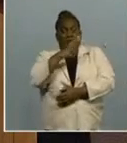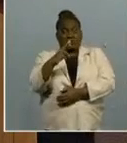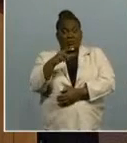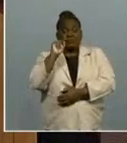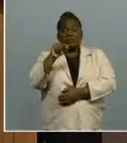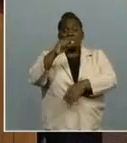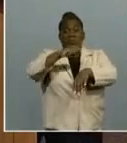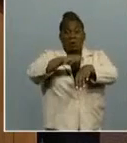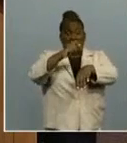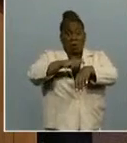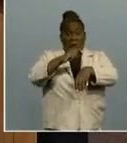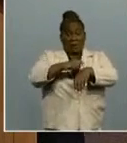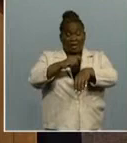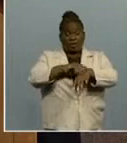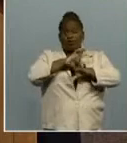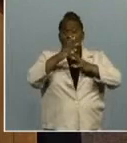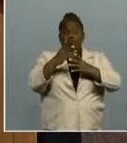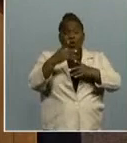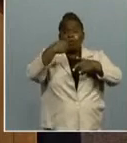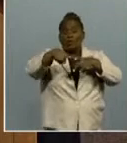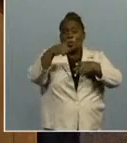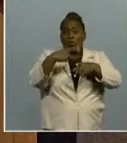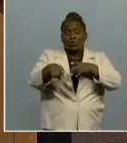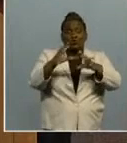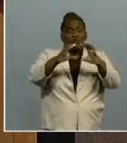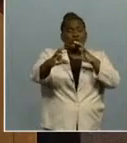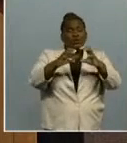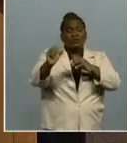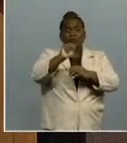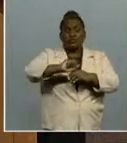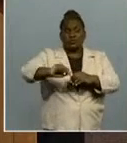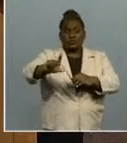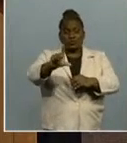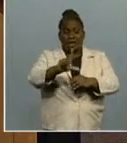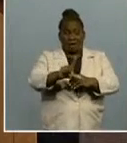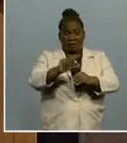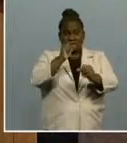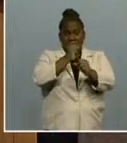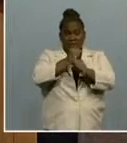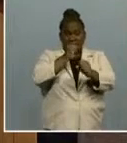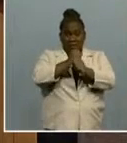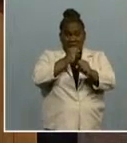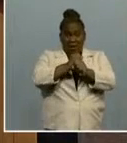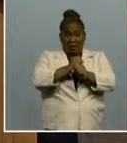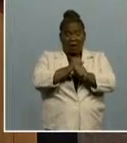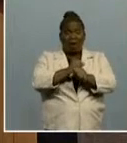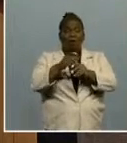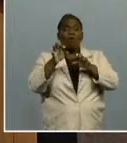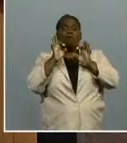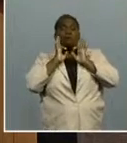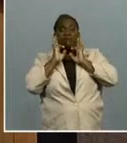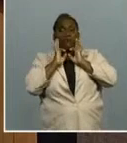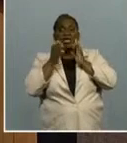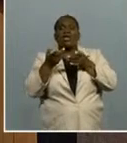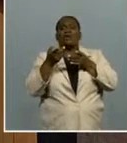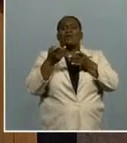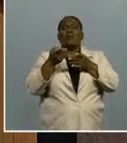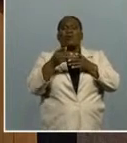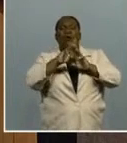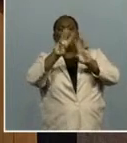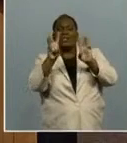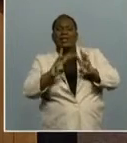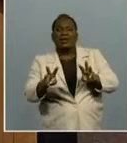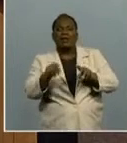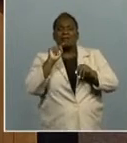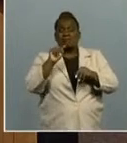y emplear todos los recursos de la comunicación social particularmente el trabajo en redes para tratar los temas que estremecen a la